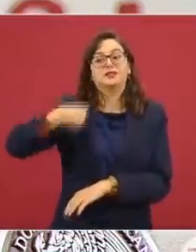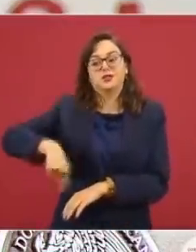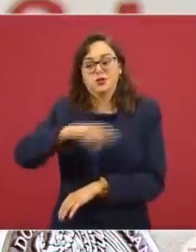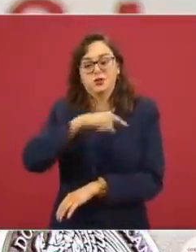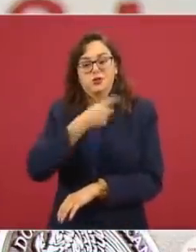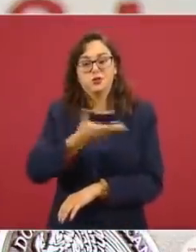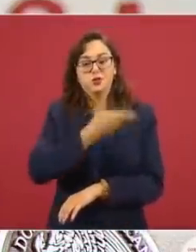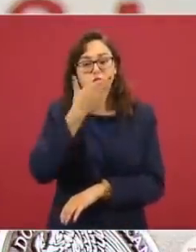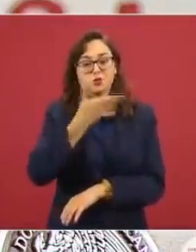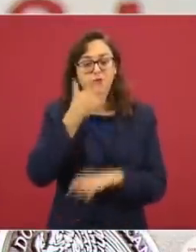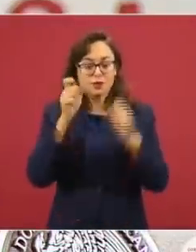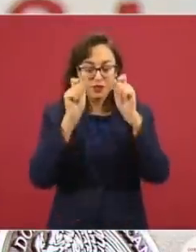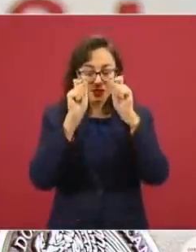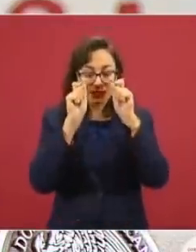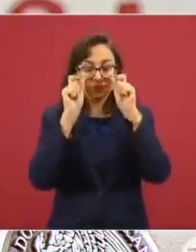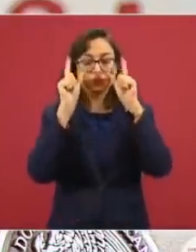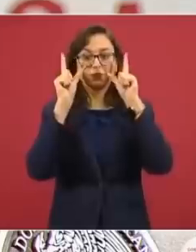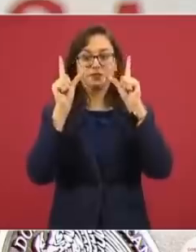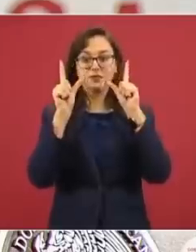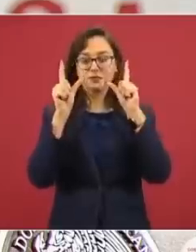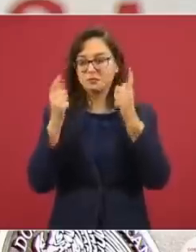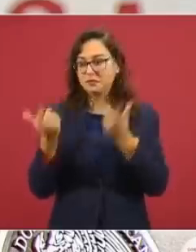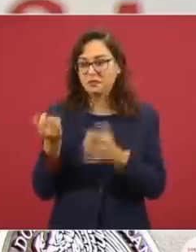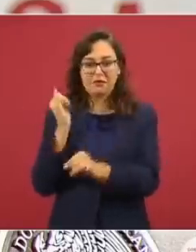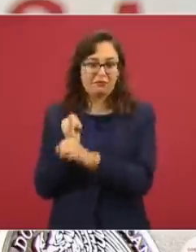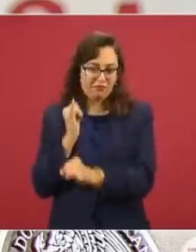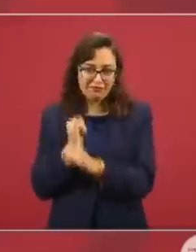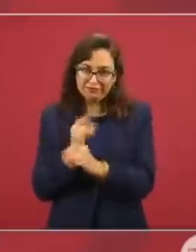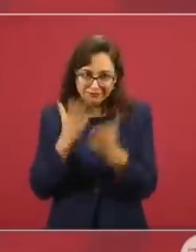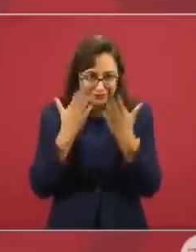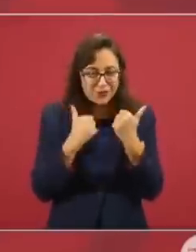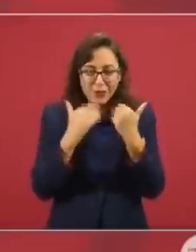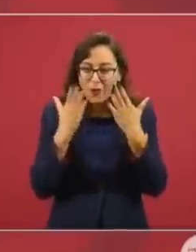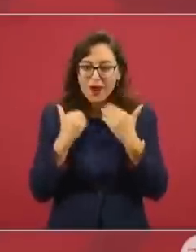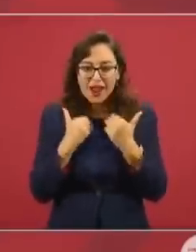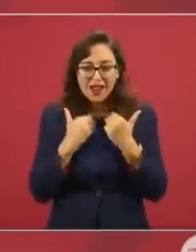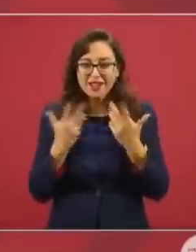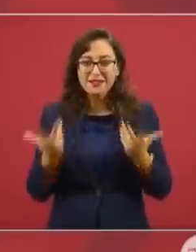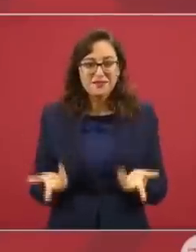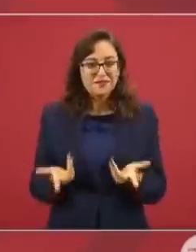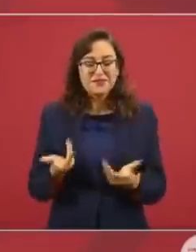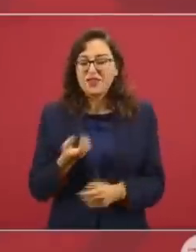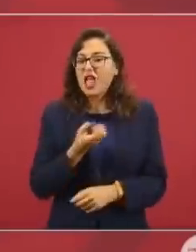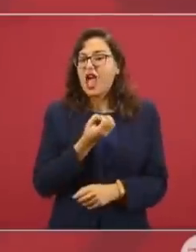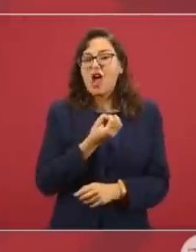y pues no había internet, se tenía que ir